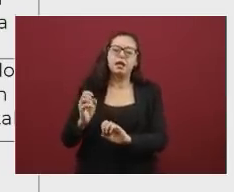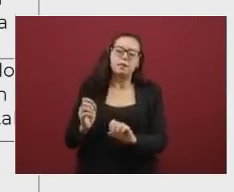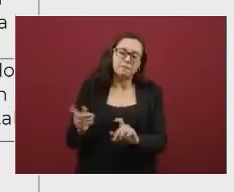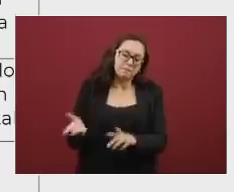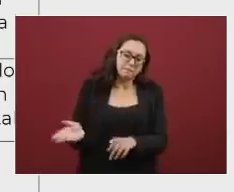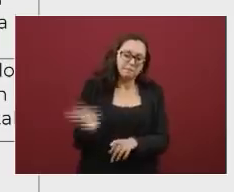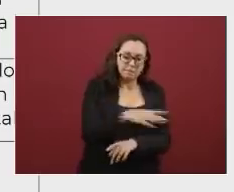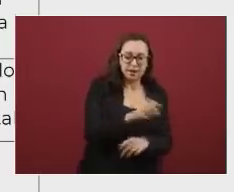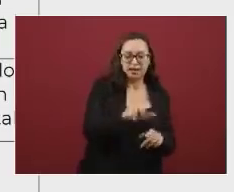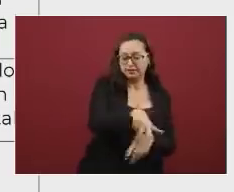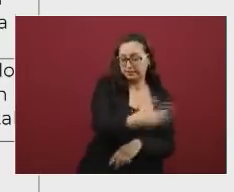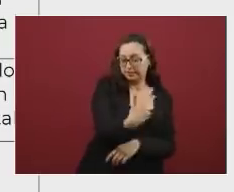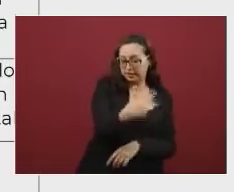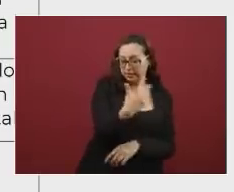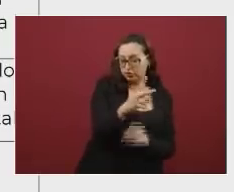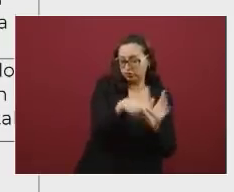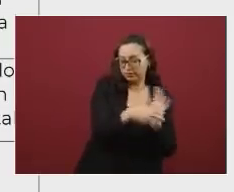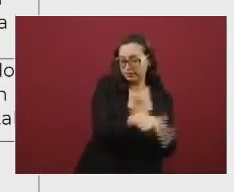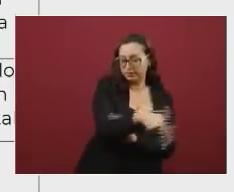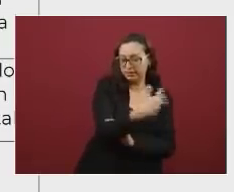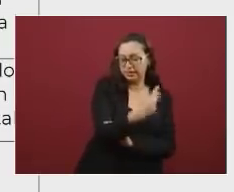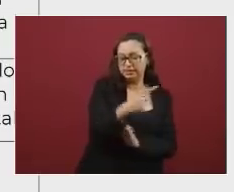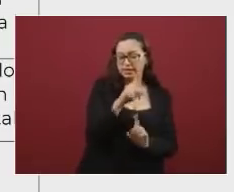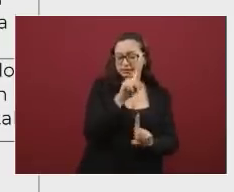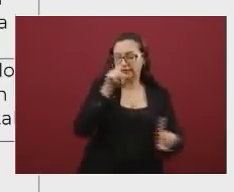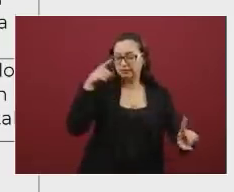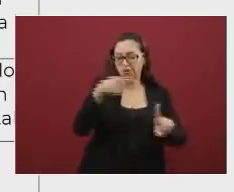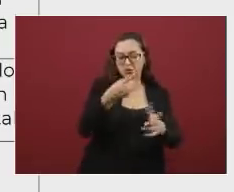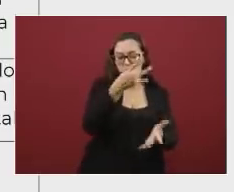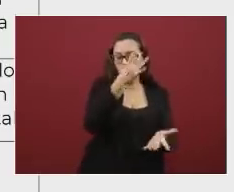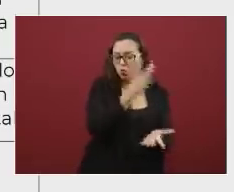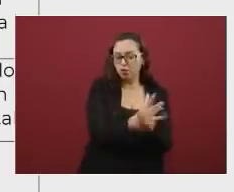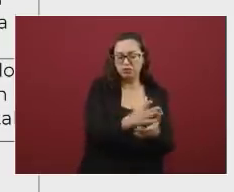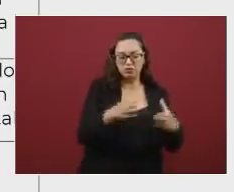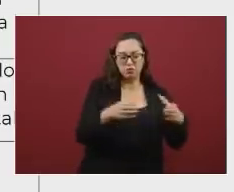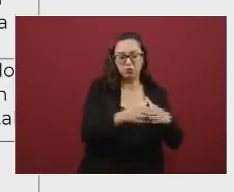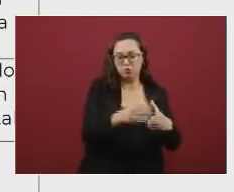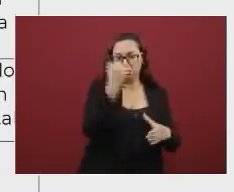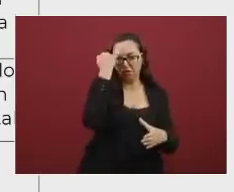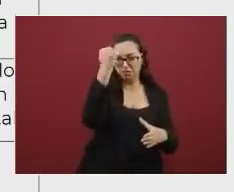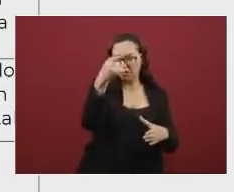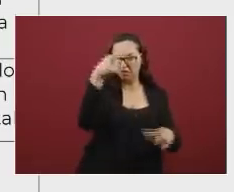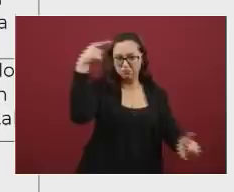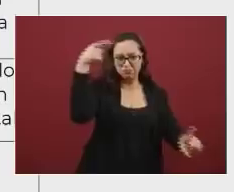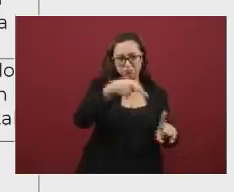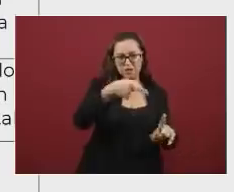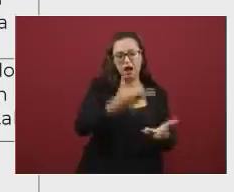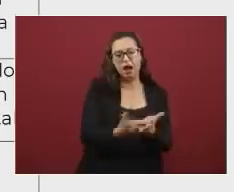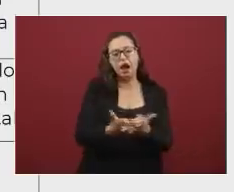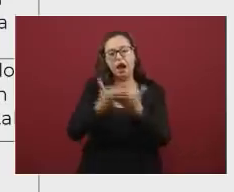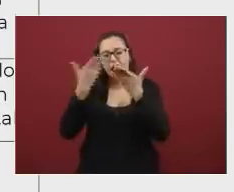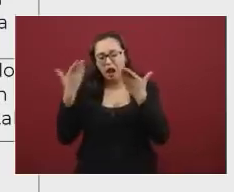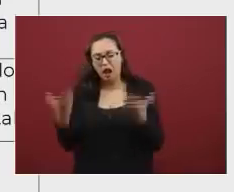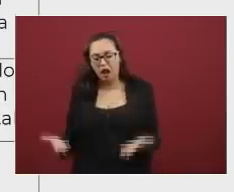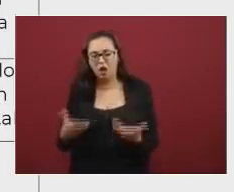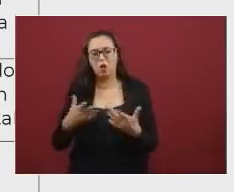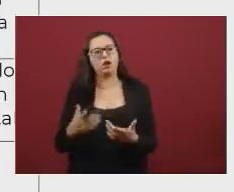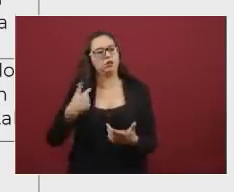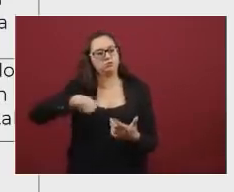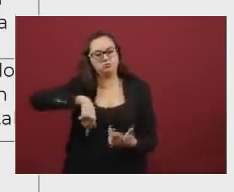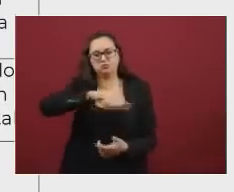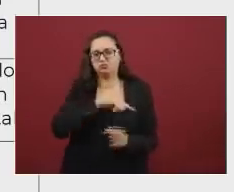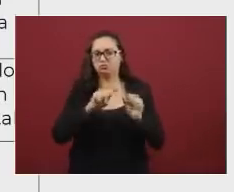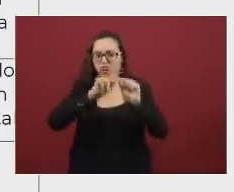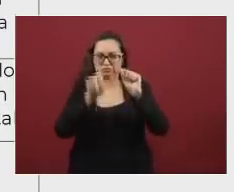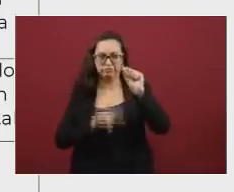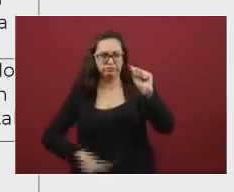educación fundamentalmente centralista y, como ya dije, tenemos un enfoque con carácter